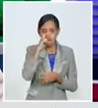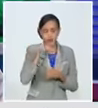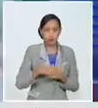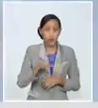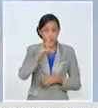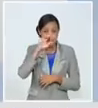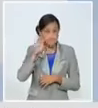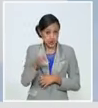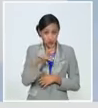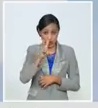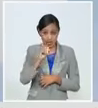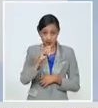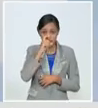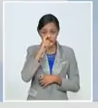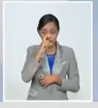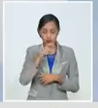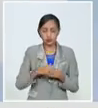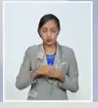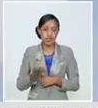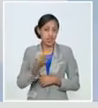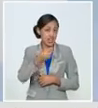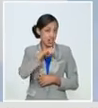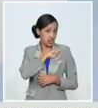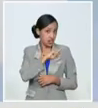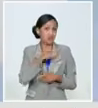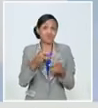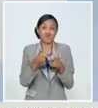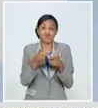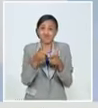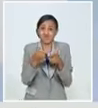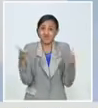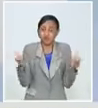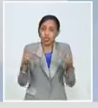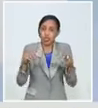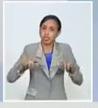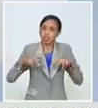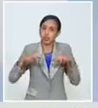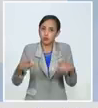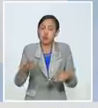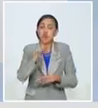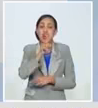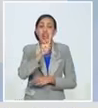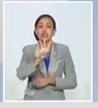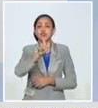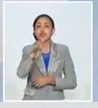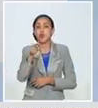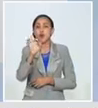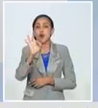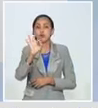ayer, elevado nuevamente el 14,8%,